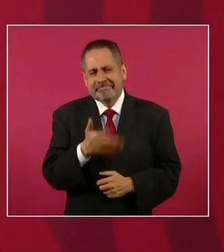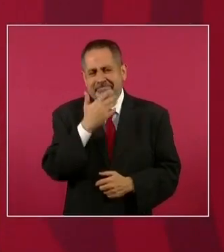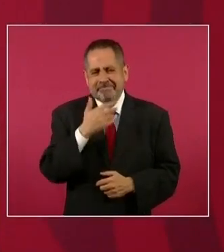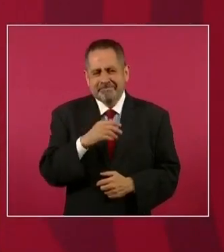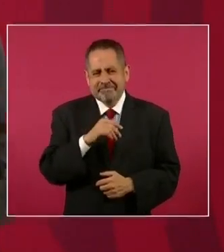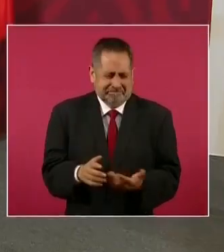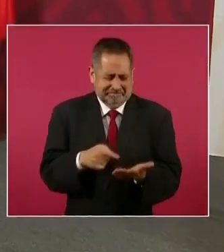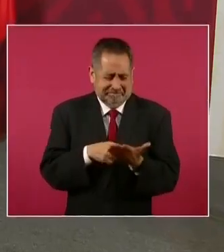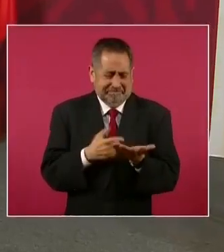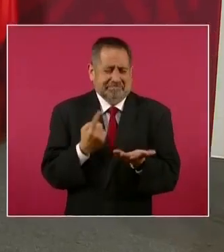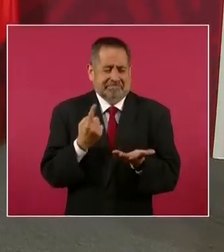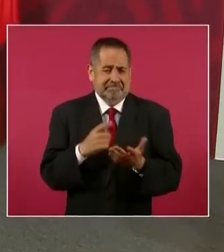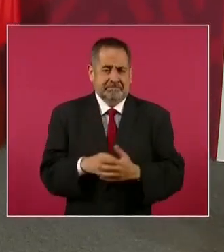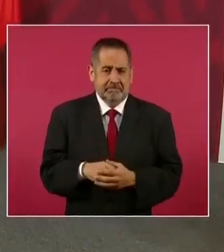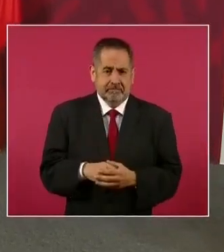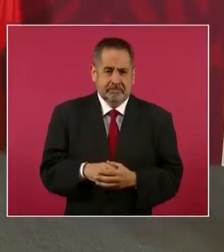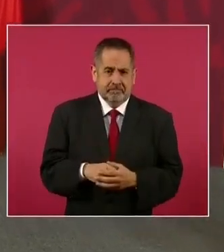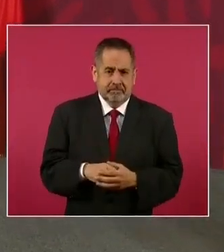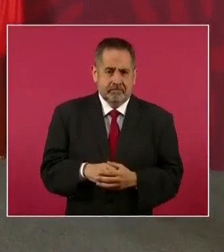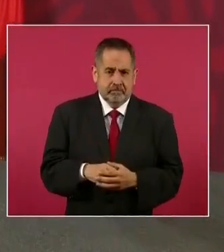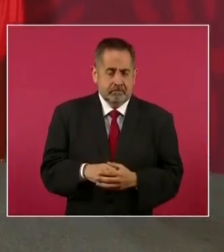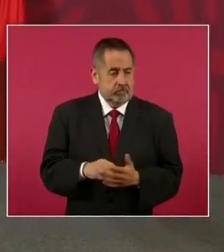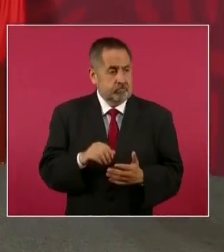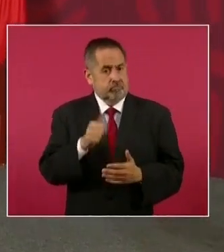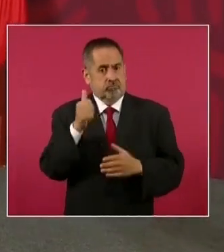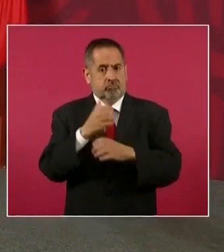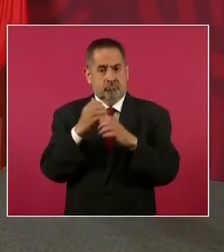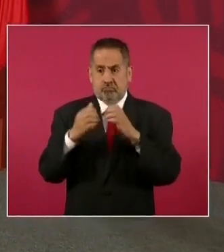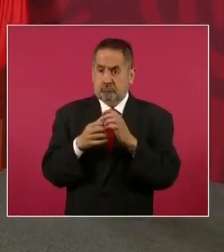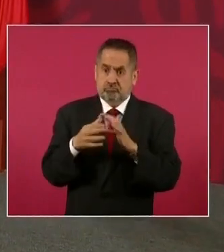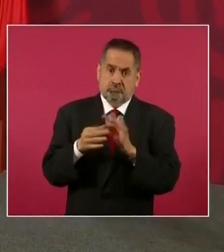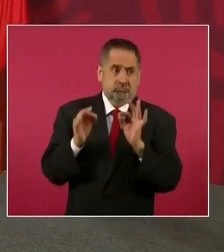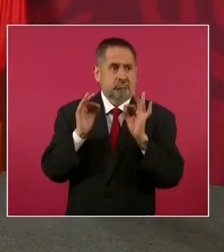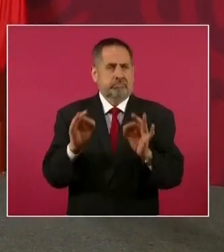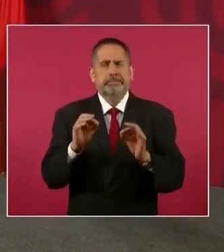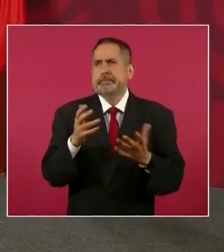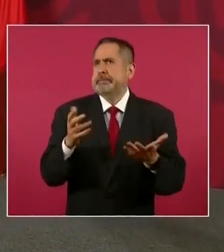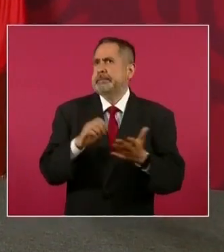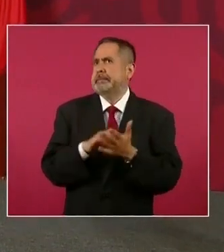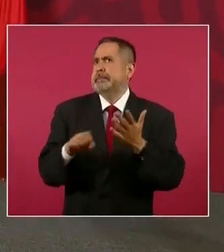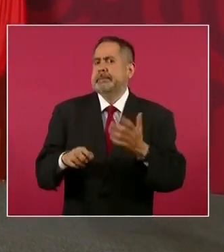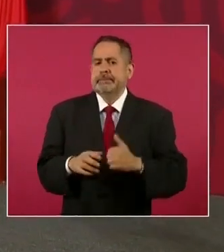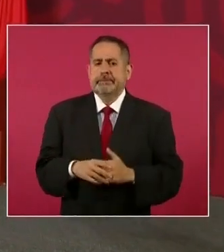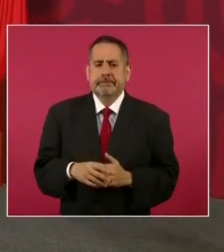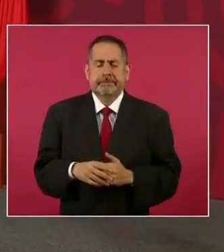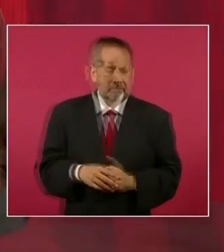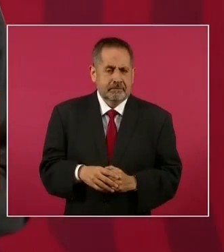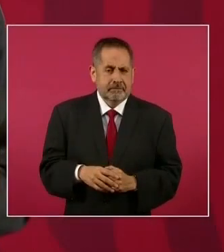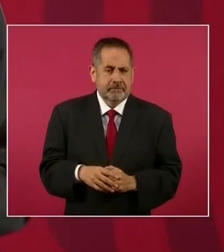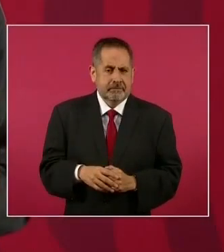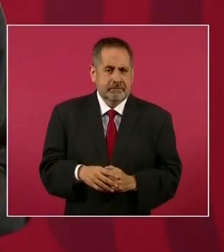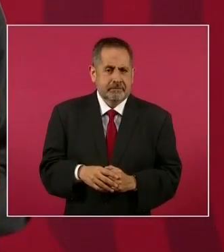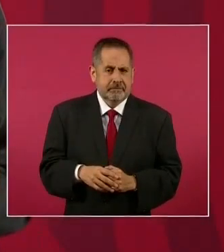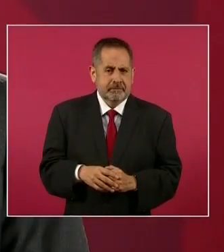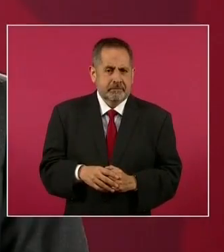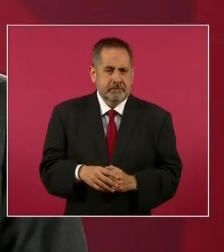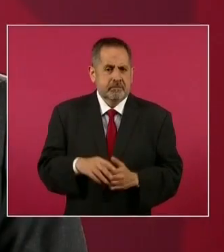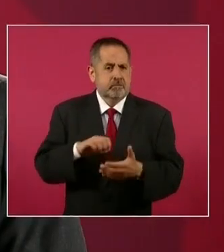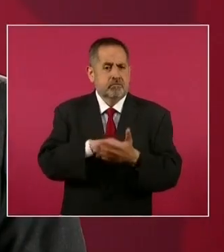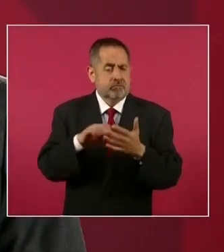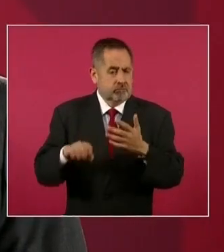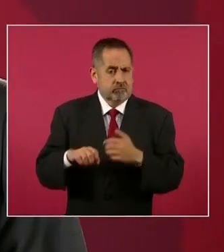No es nota. Nota es el que el peso